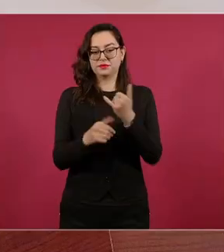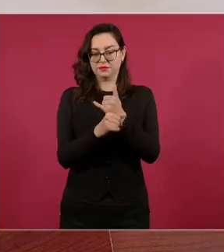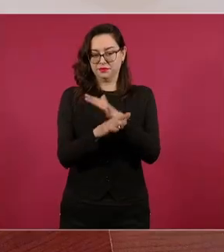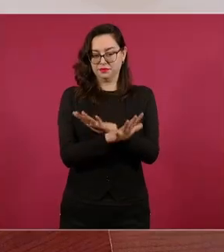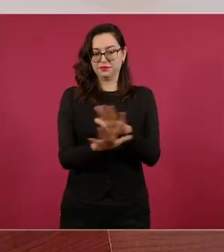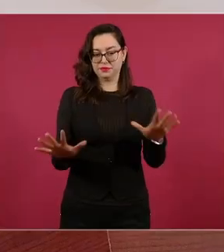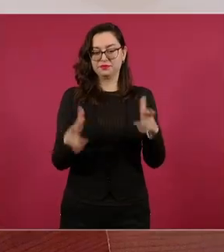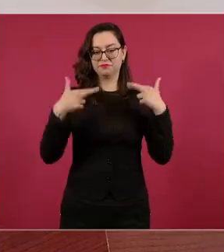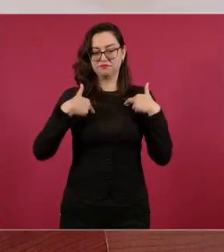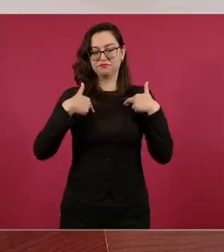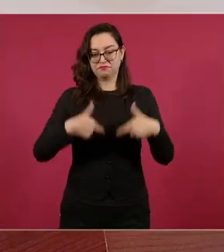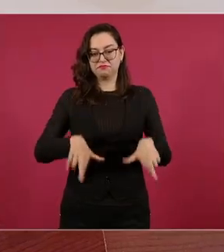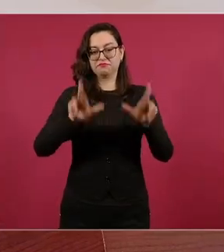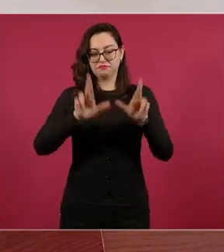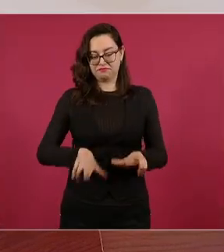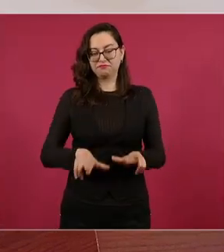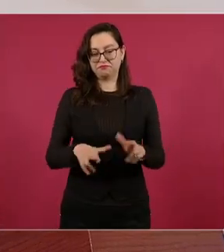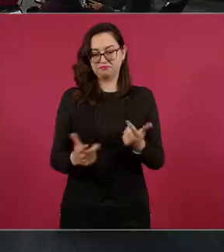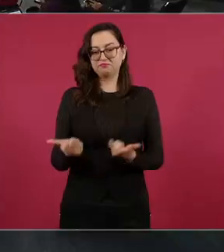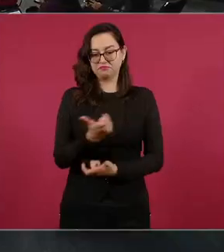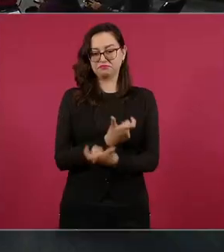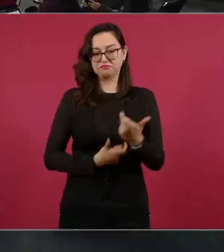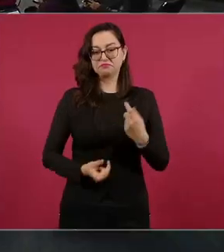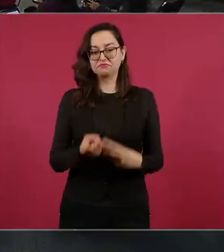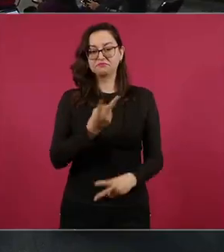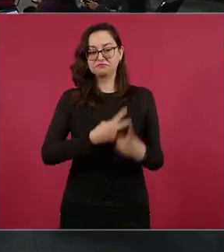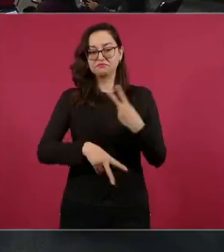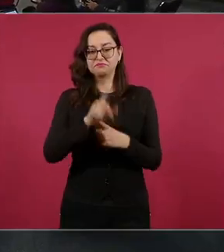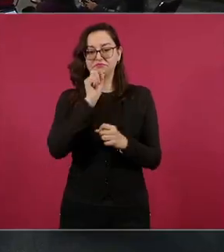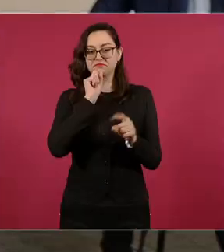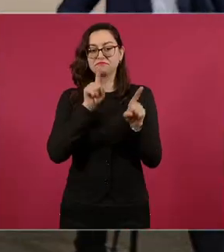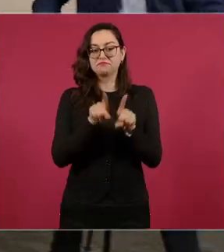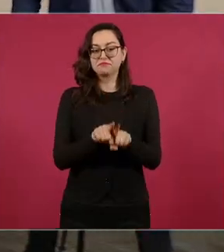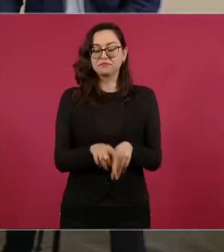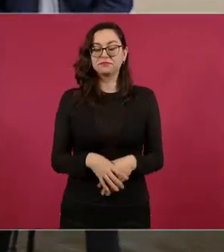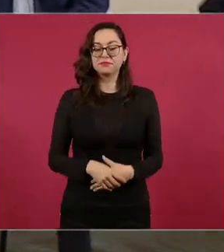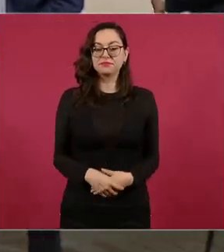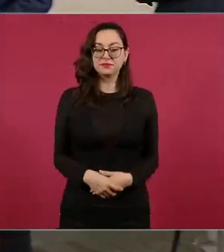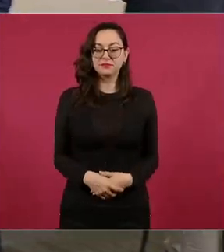de Suecia qué qué